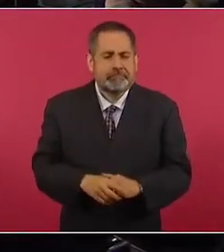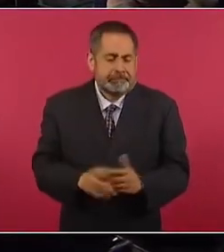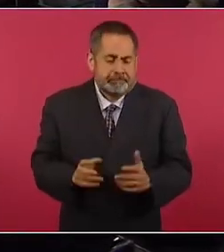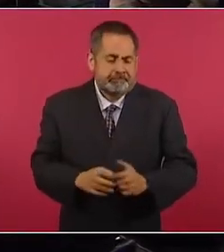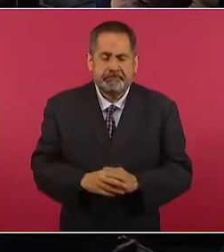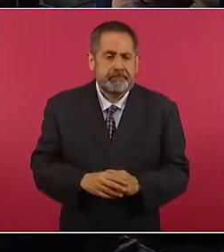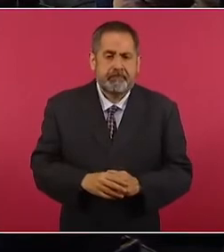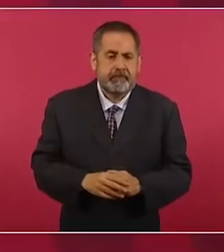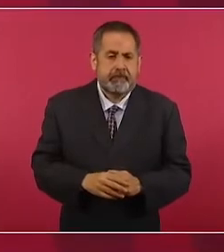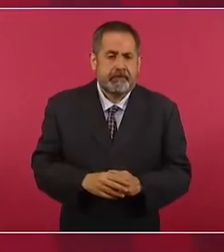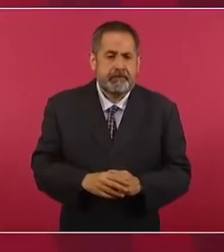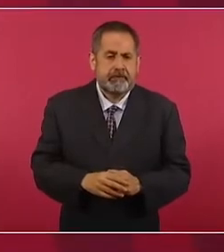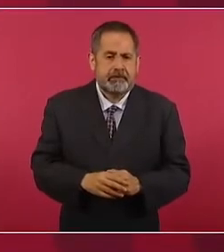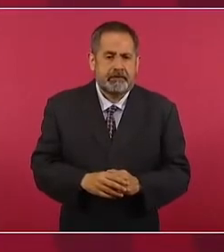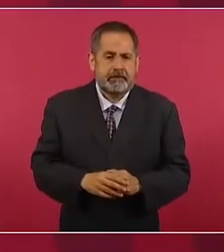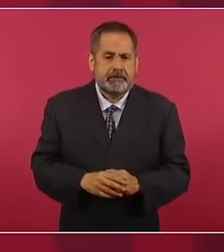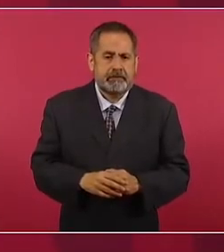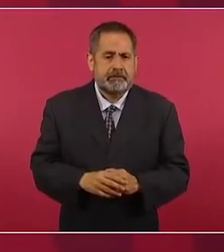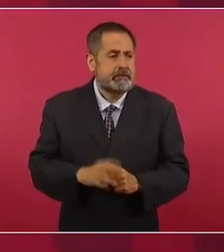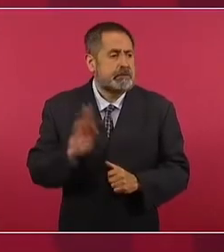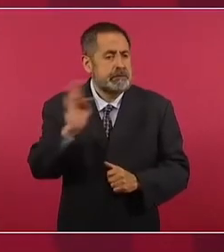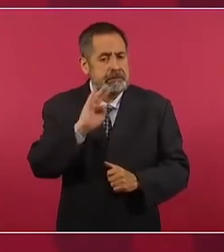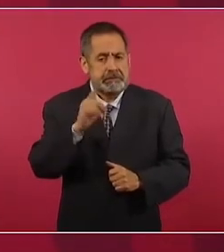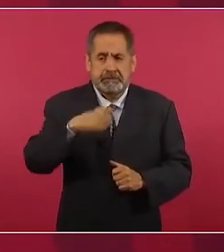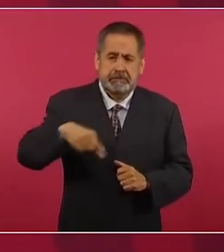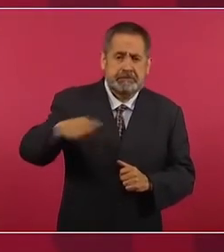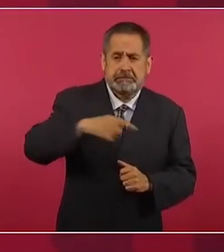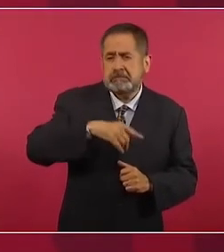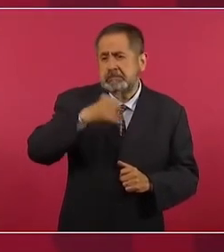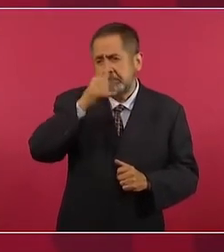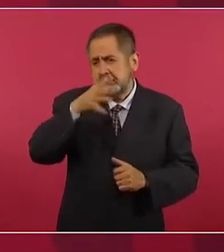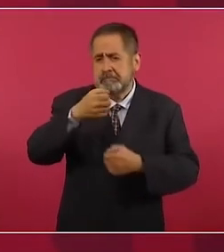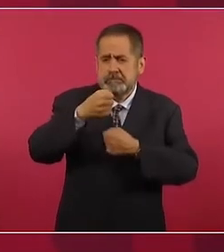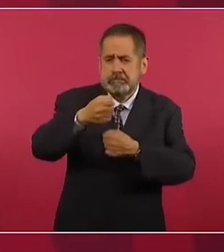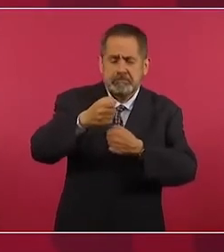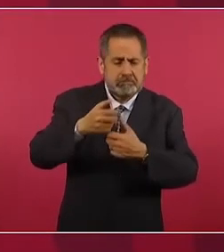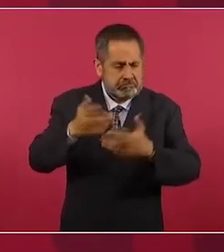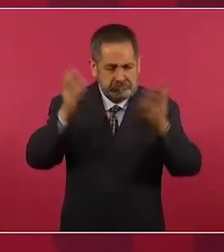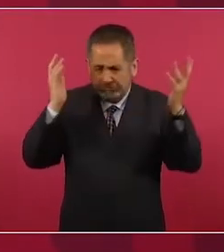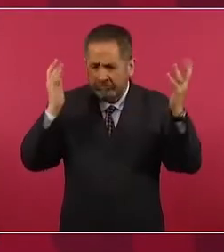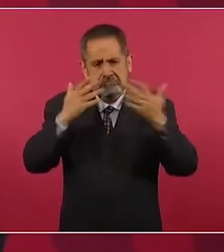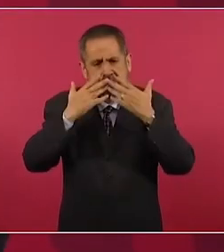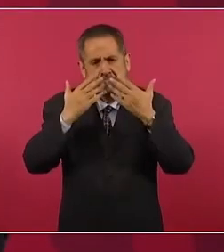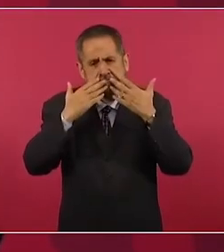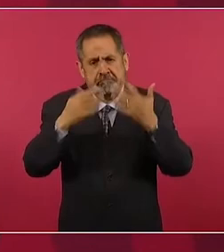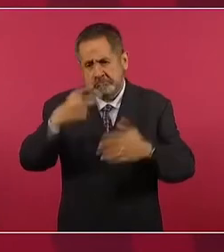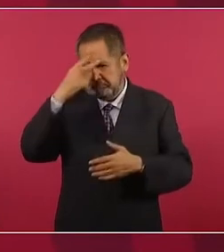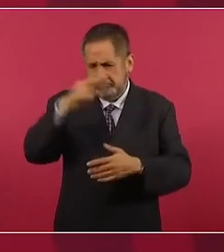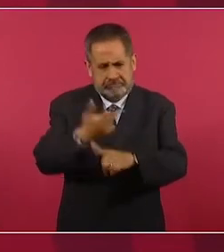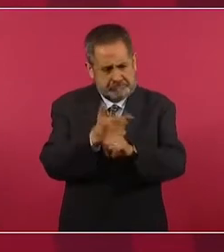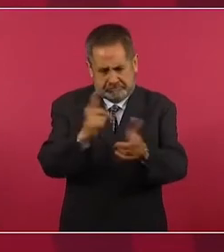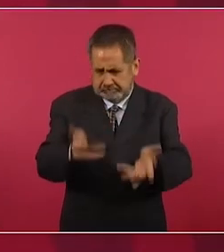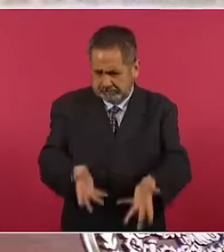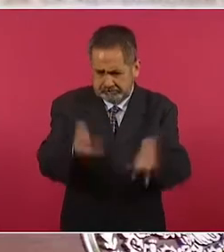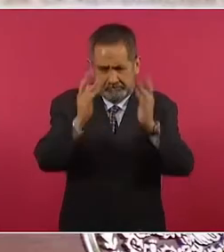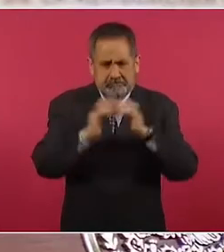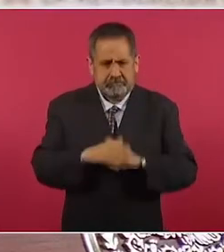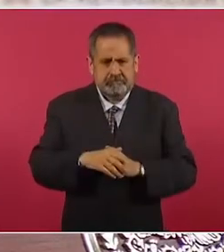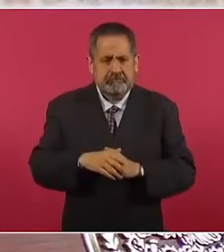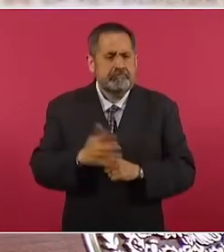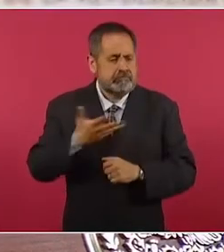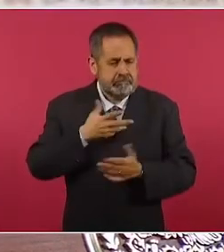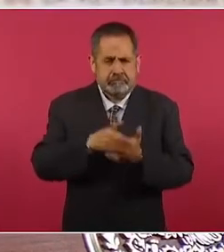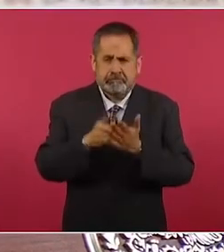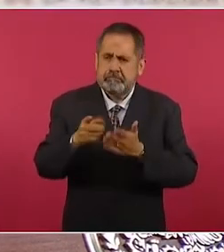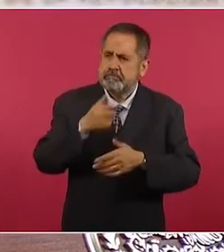Además, si hay protestas, pues en México hay libertades y se ejerce el